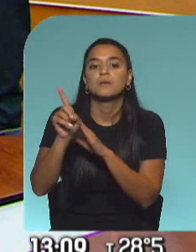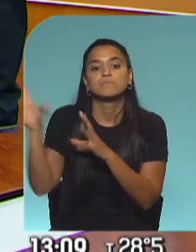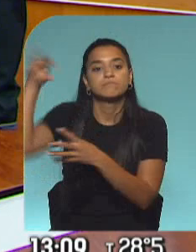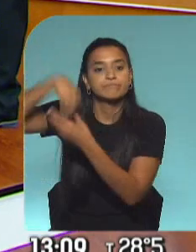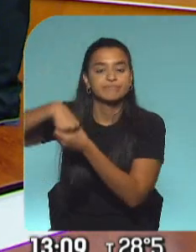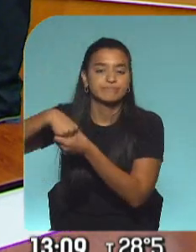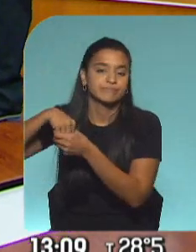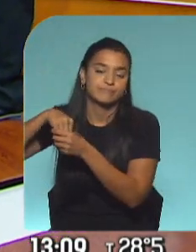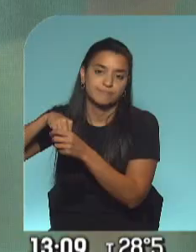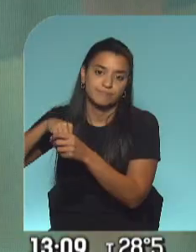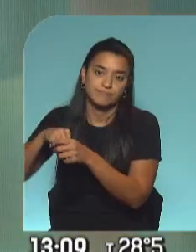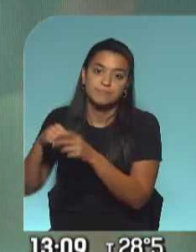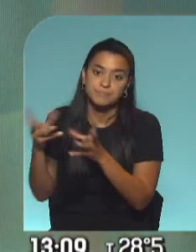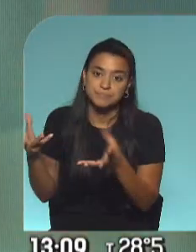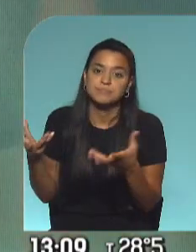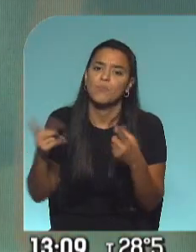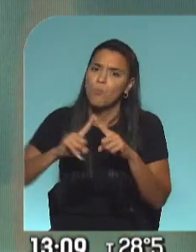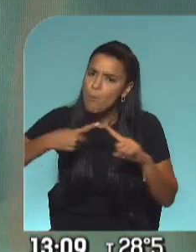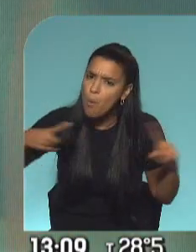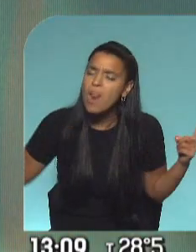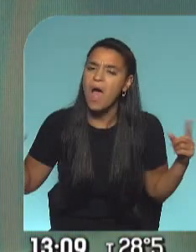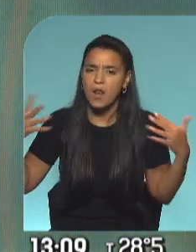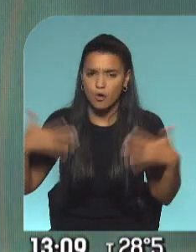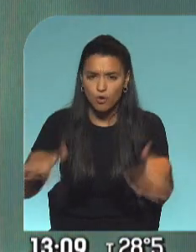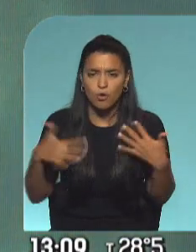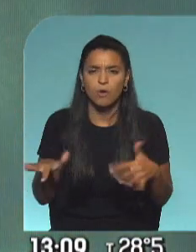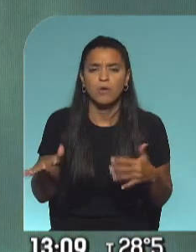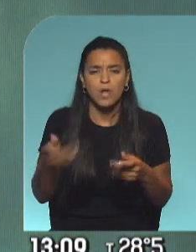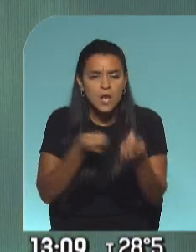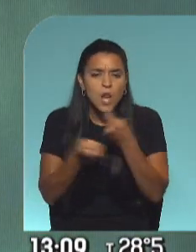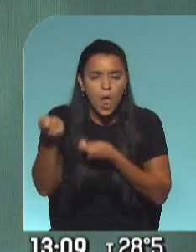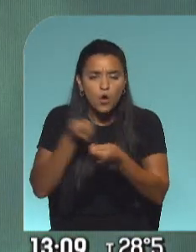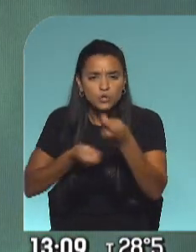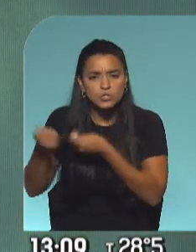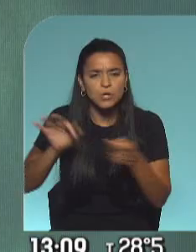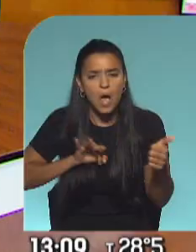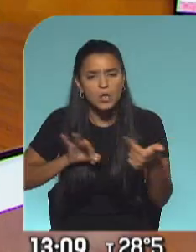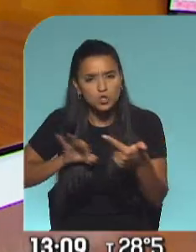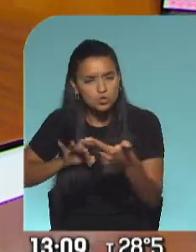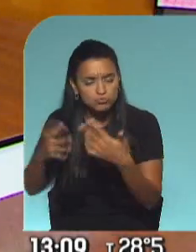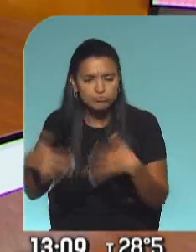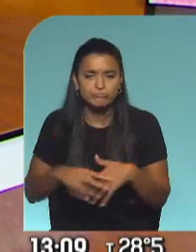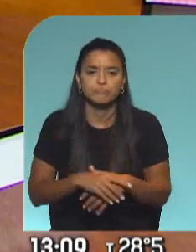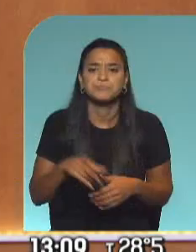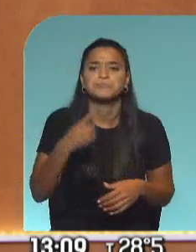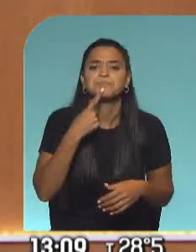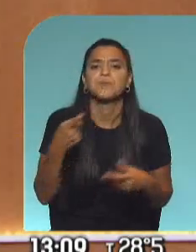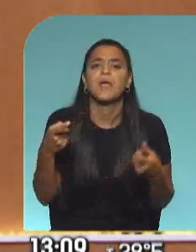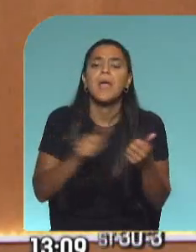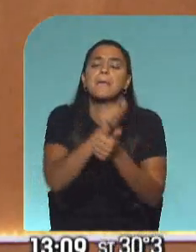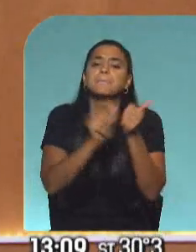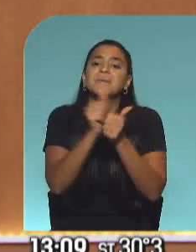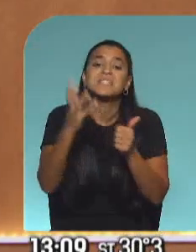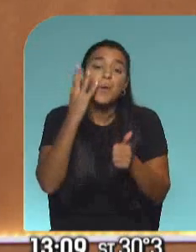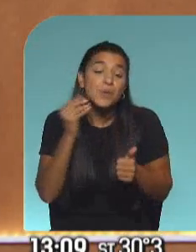de Irlanda, algo que fue larguísimo, implicó muchísima negociación en todos estos años. Prácticamente no hay gran empresa británica